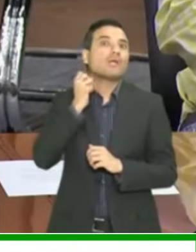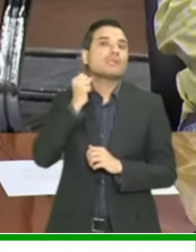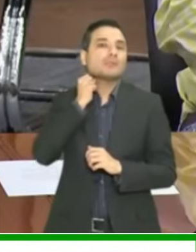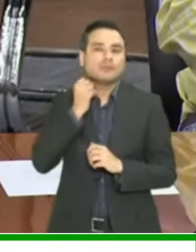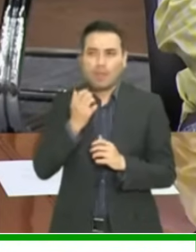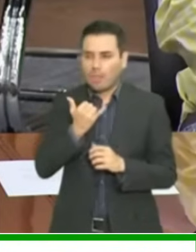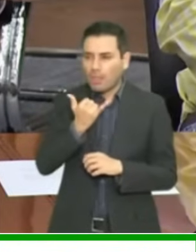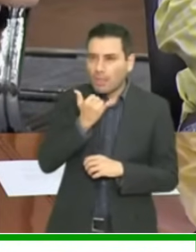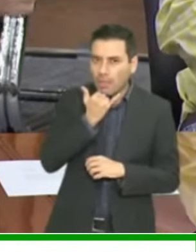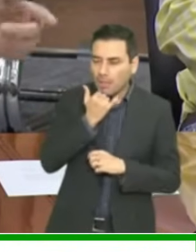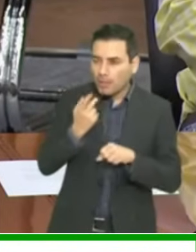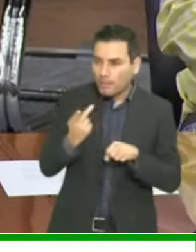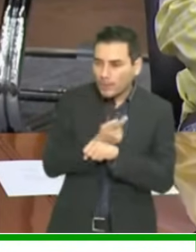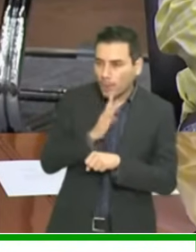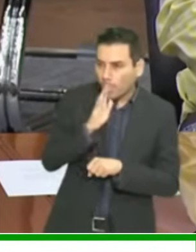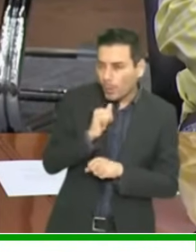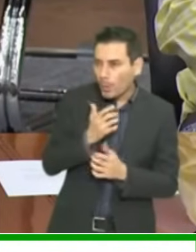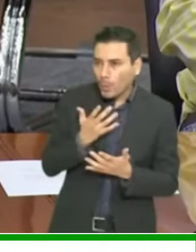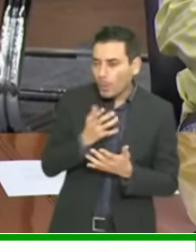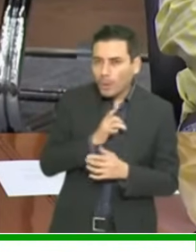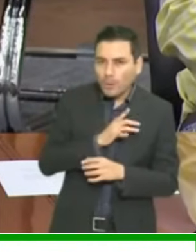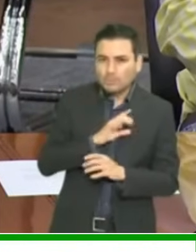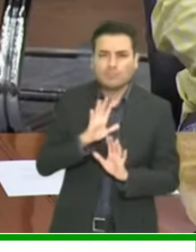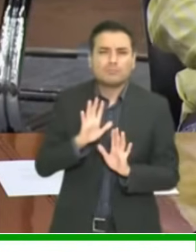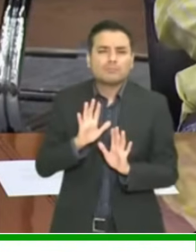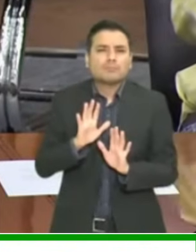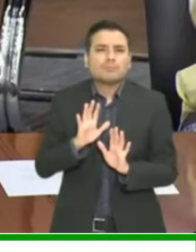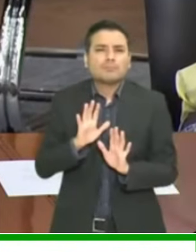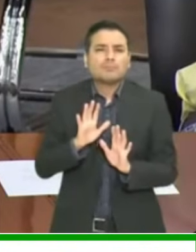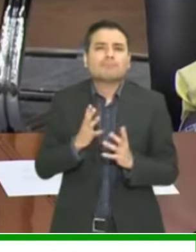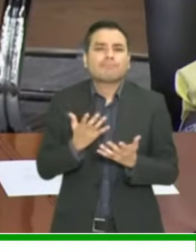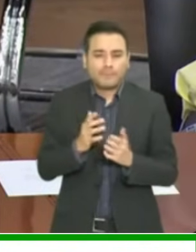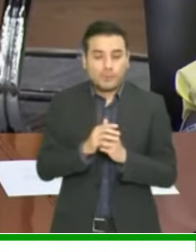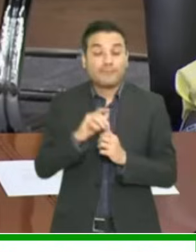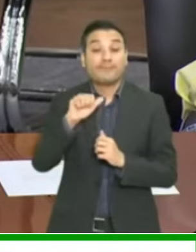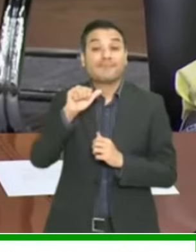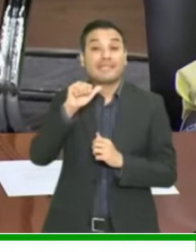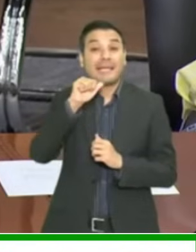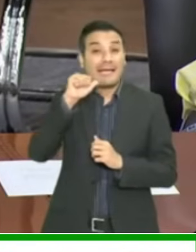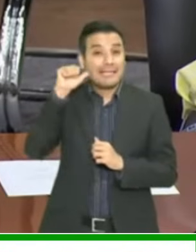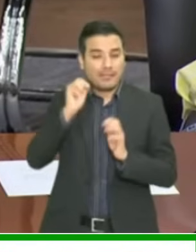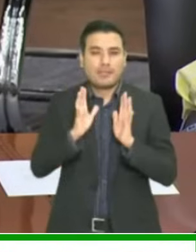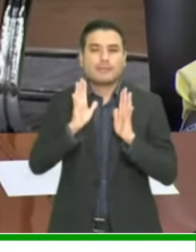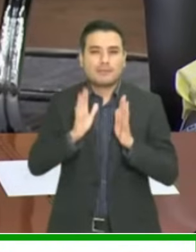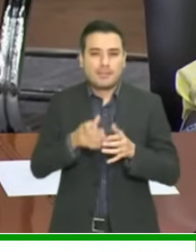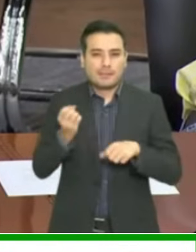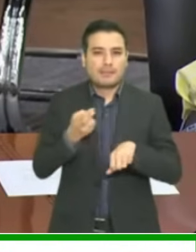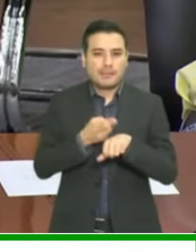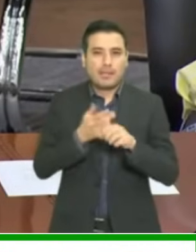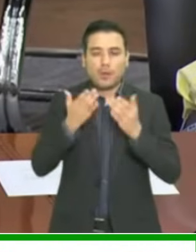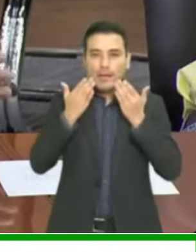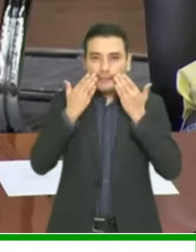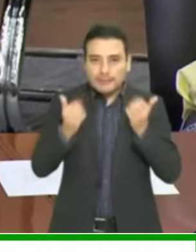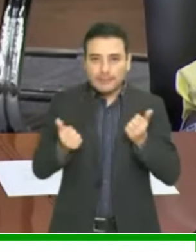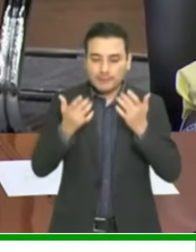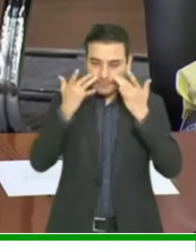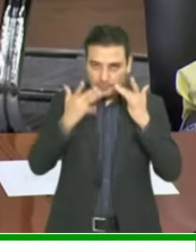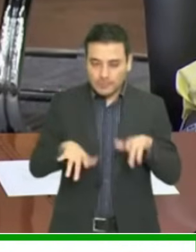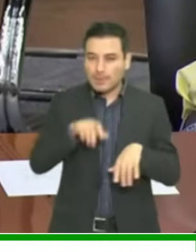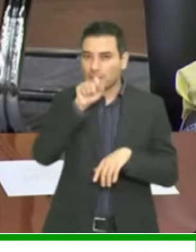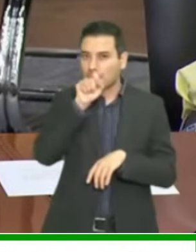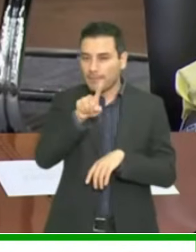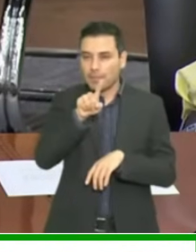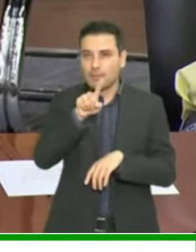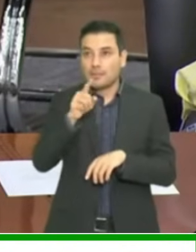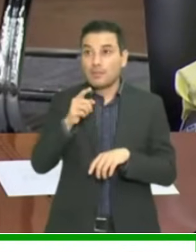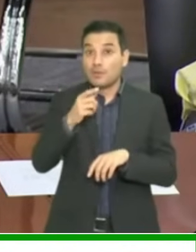temor, inesperado. Pero creo que de manera contundente ayer, con la salida del secretario de Hacienda y la inminente presidenta